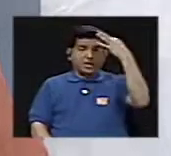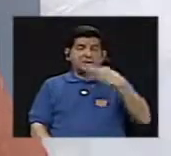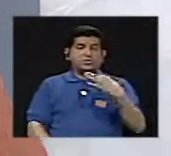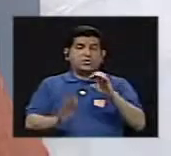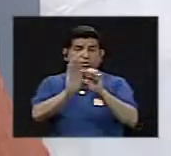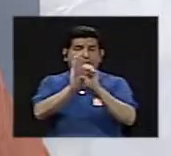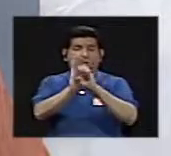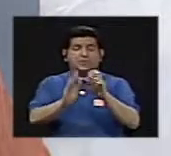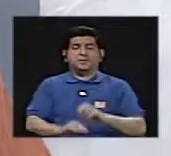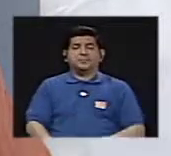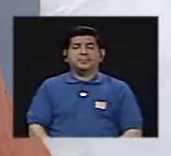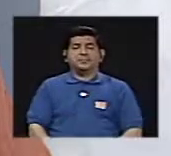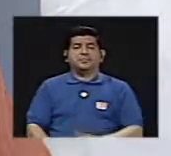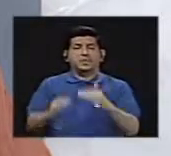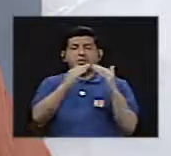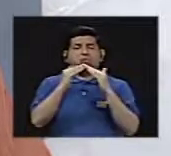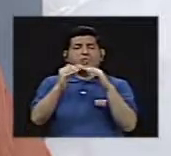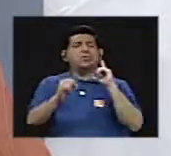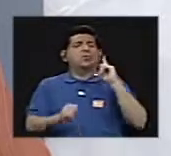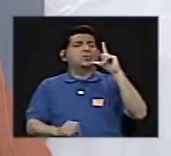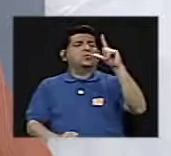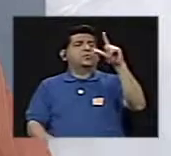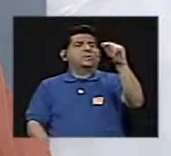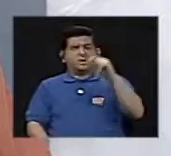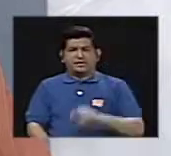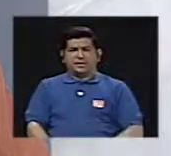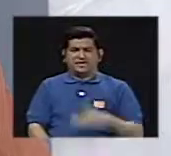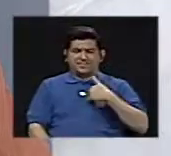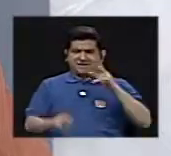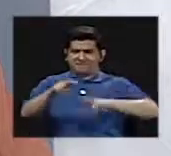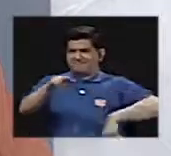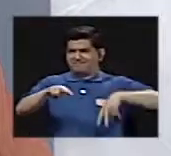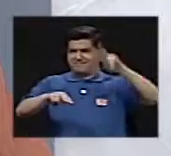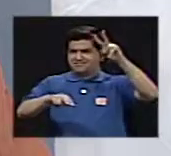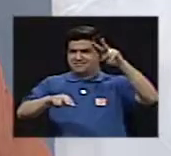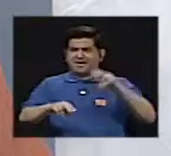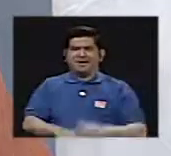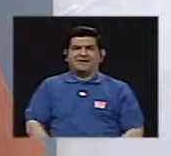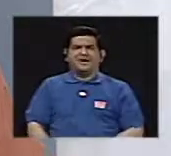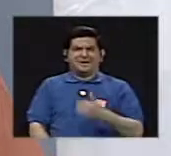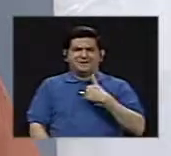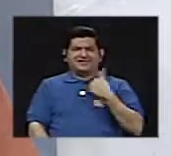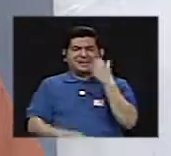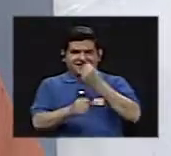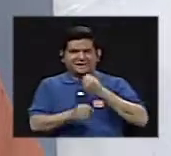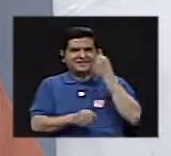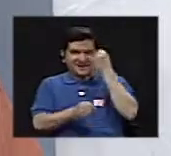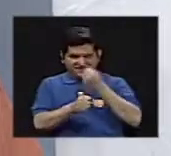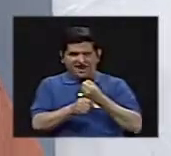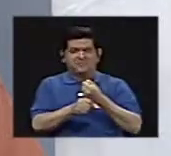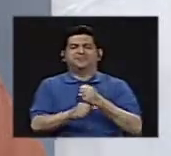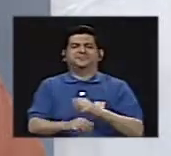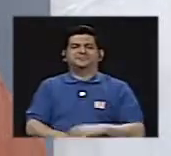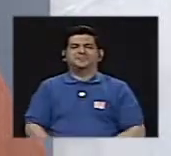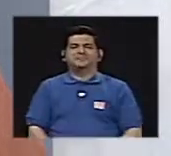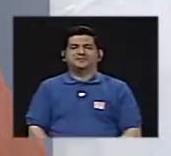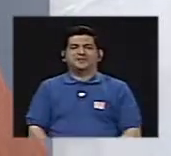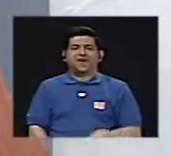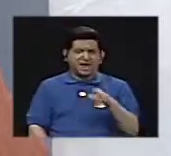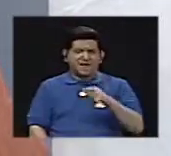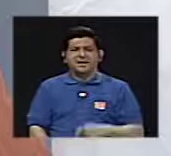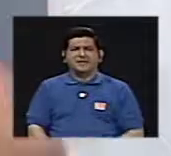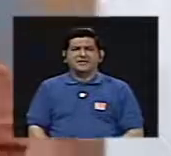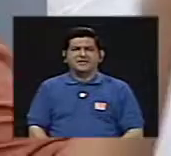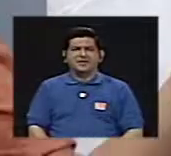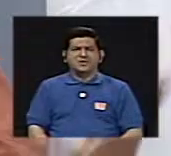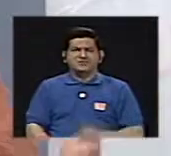ejemplo, como comunidad rural, tienen esa ventaja de todavía poseer el trabajo, ¿verdad? O sea,